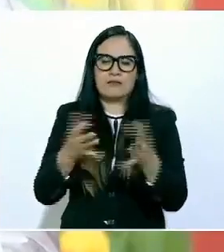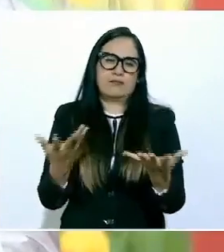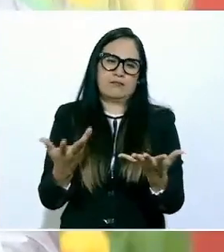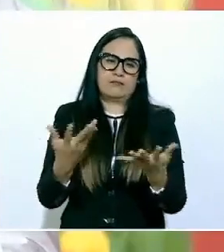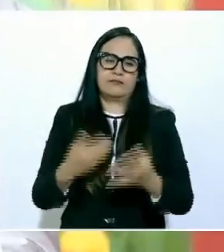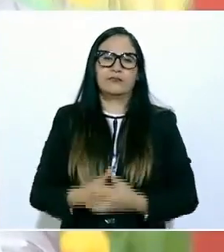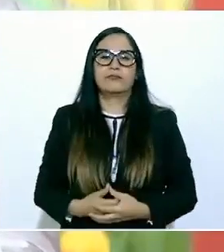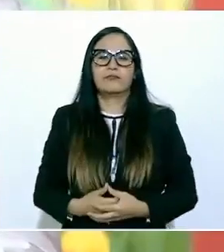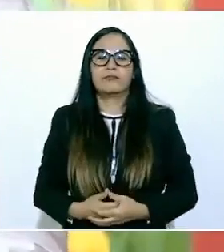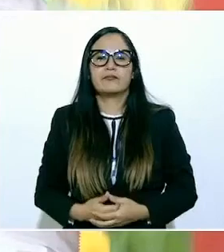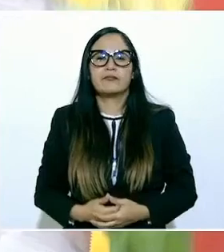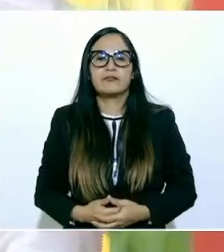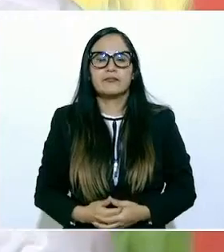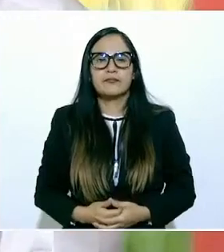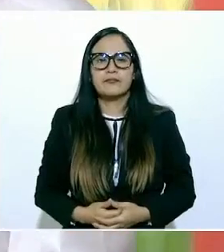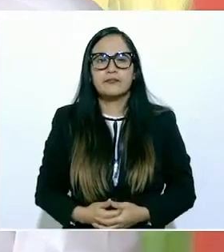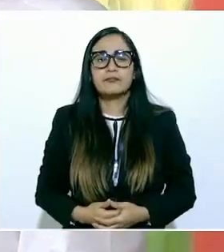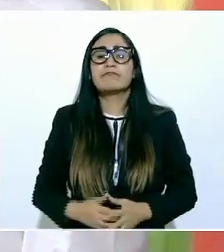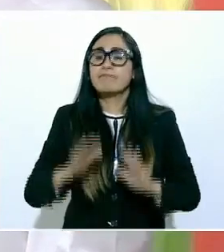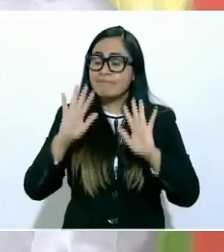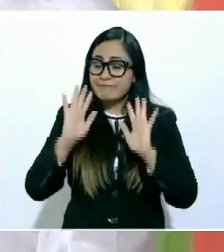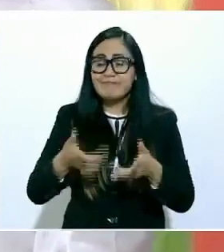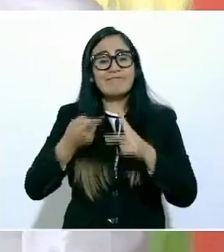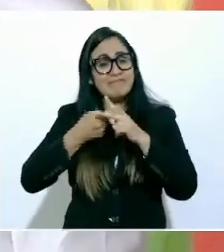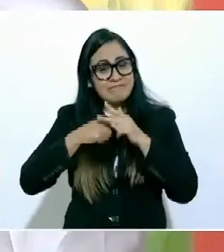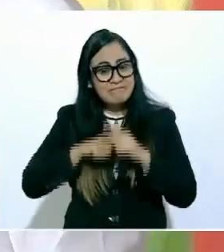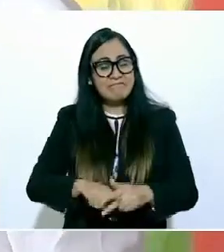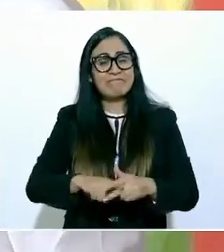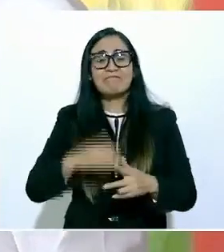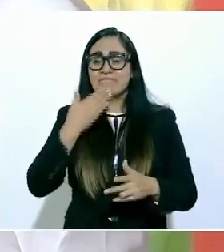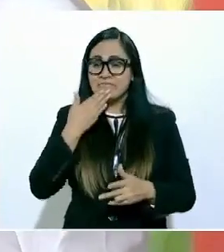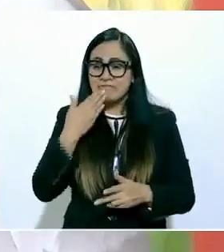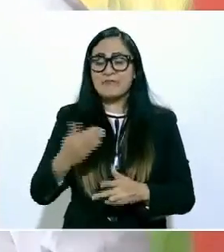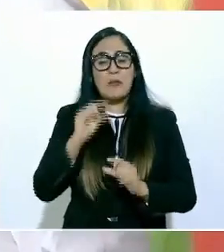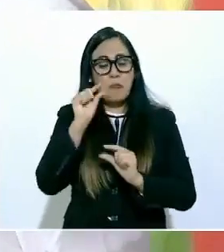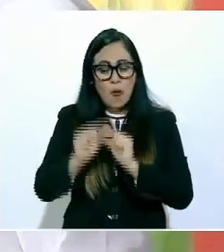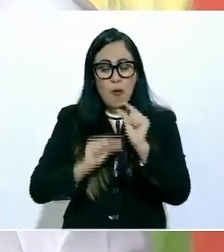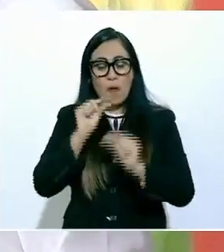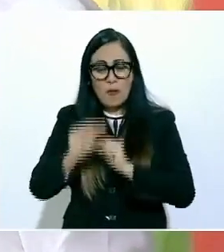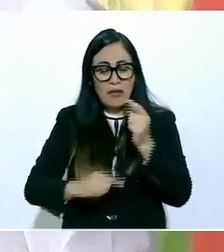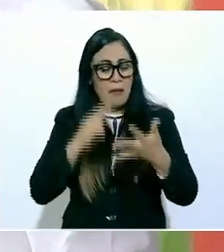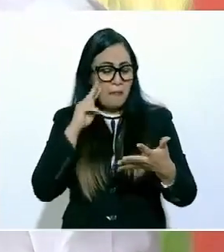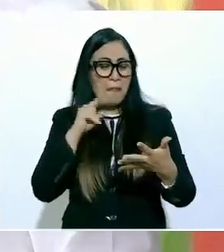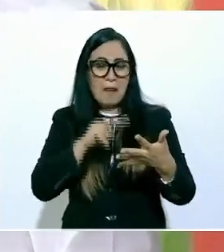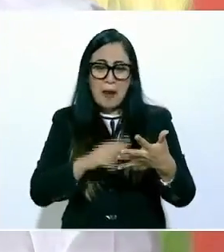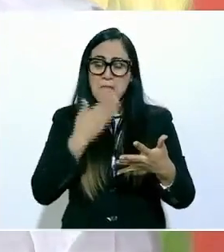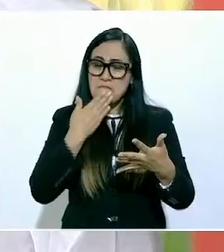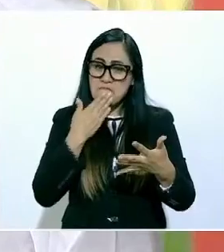Ya se inició, ya estamos viendo resultados. Les puedo